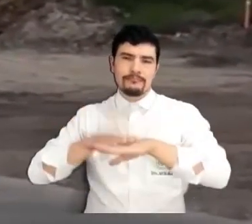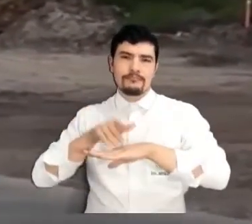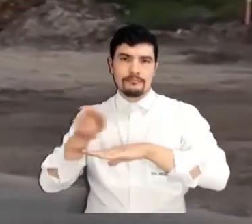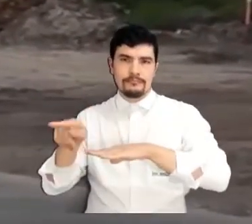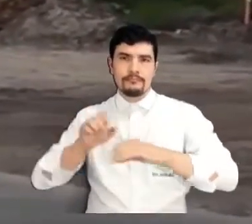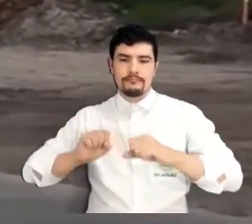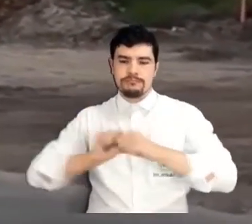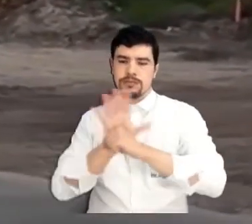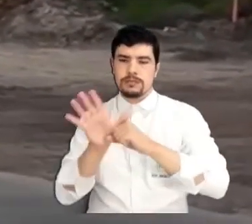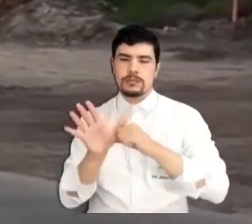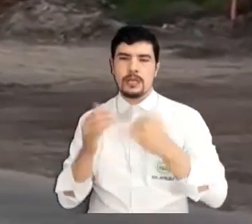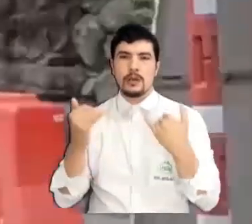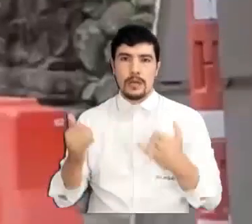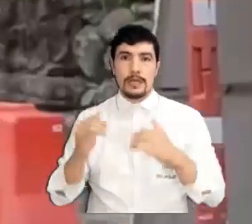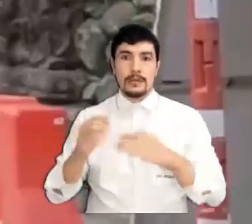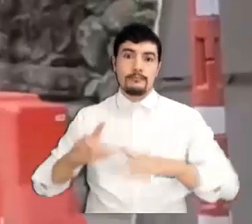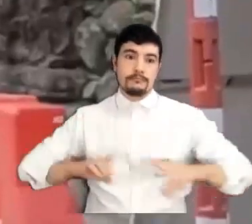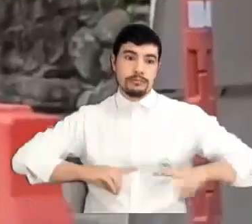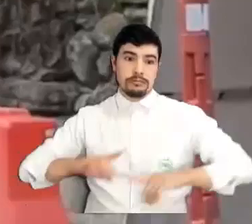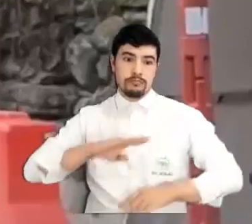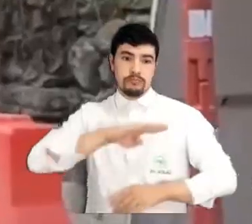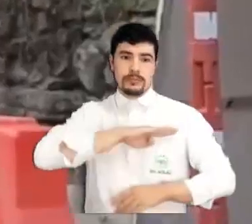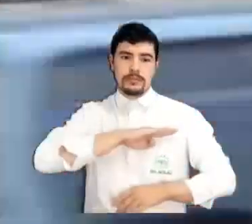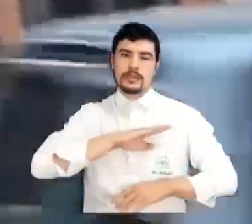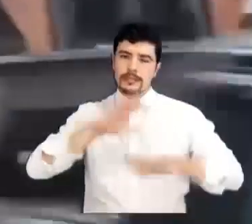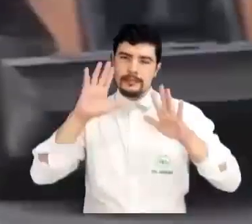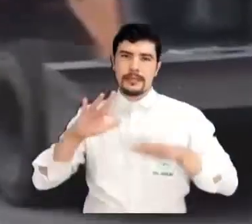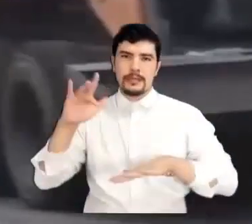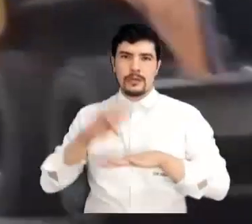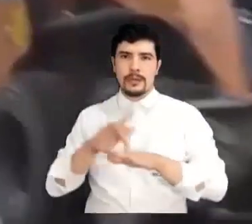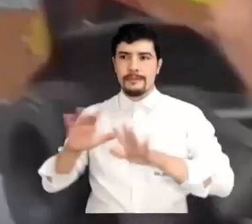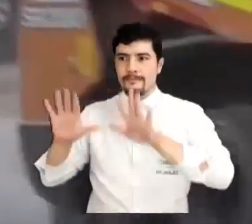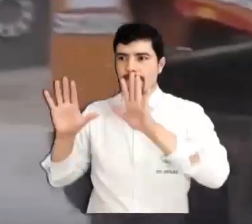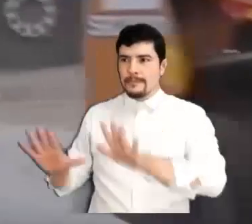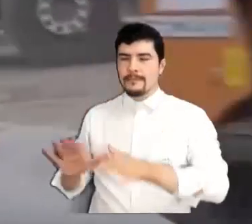los contratos para no poner en riesgo la salud de los trabajadores.